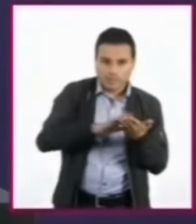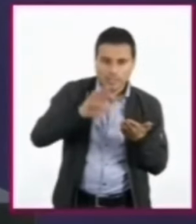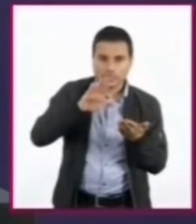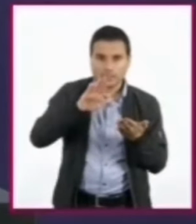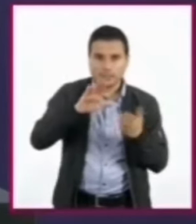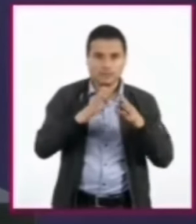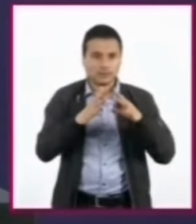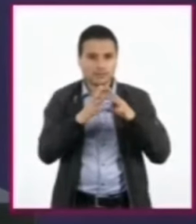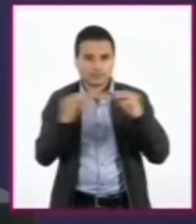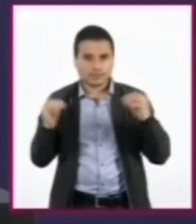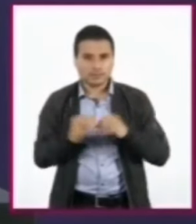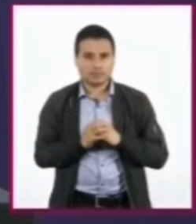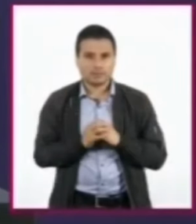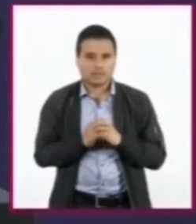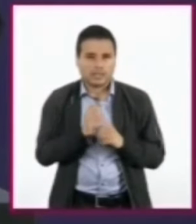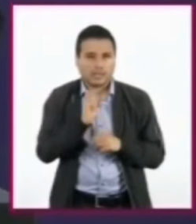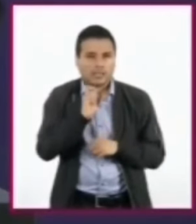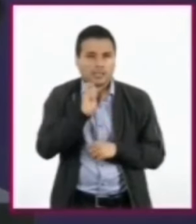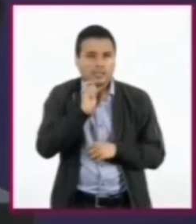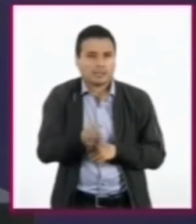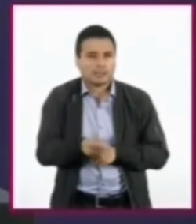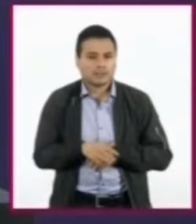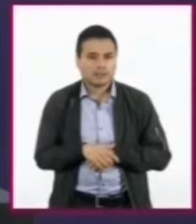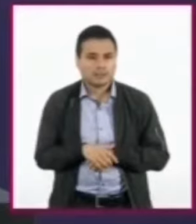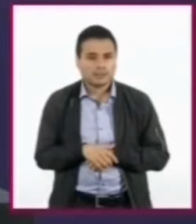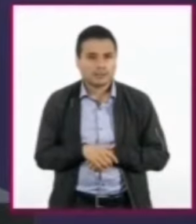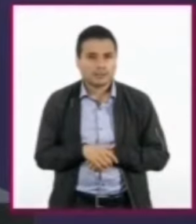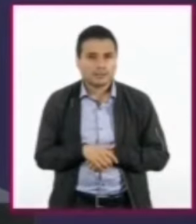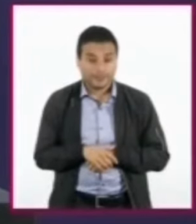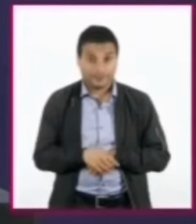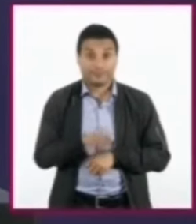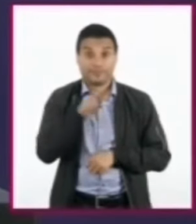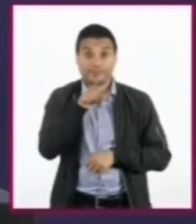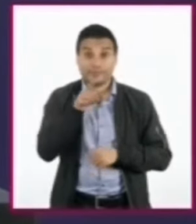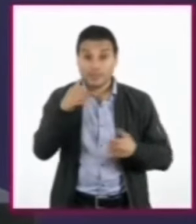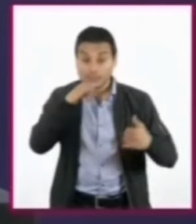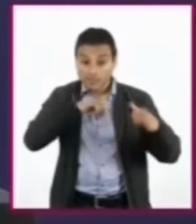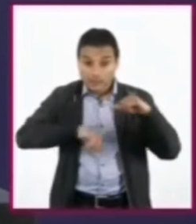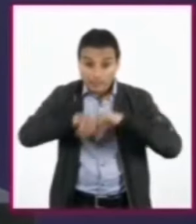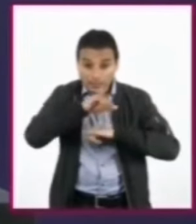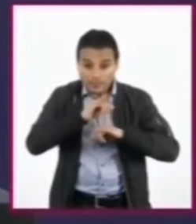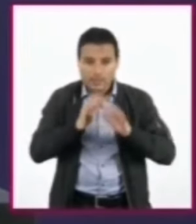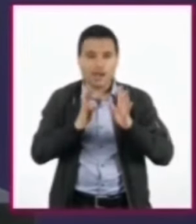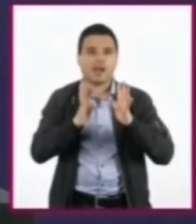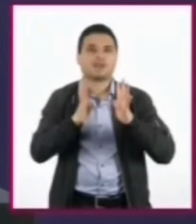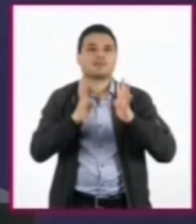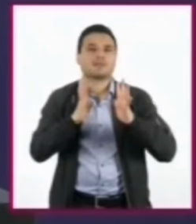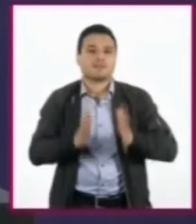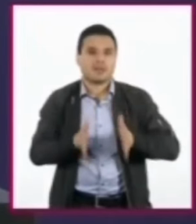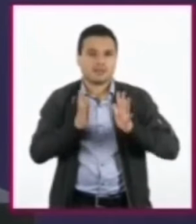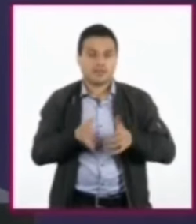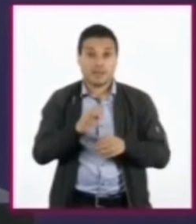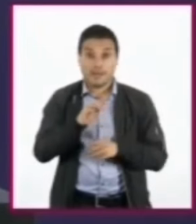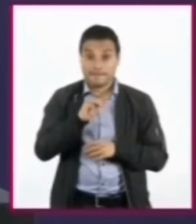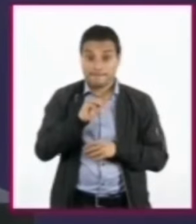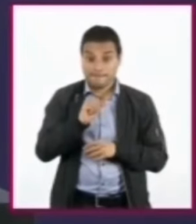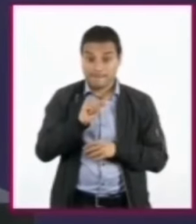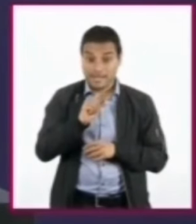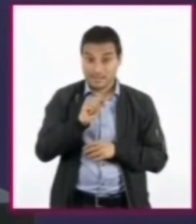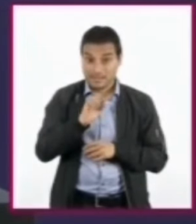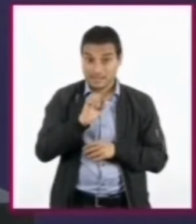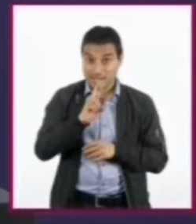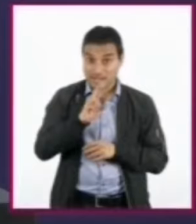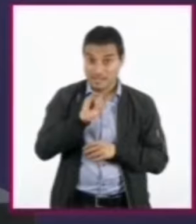desaparecer en esas situaciones? Por medio de la experimentación se demostró que la materia no se agota, es